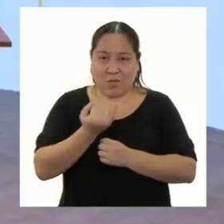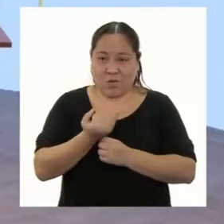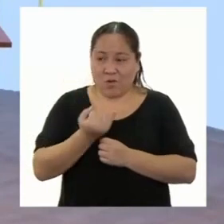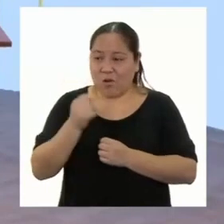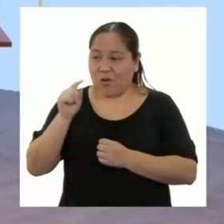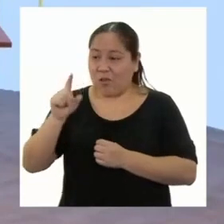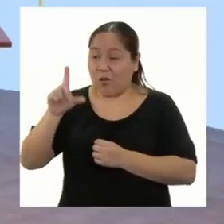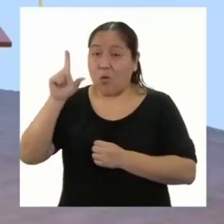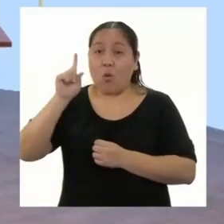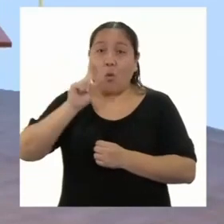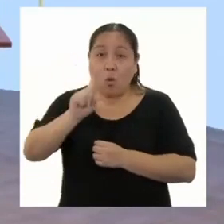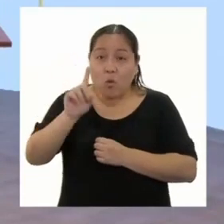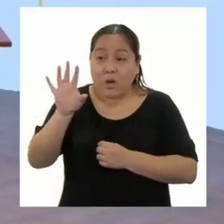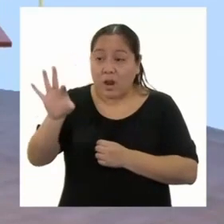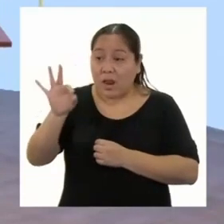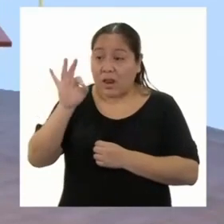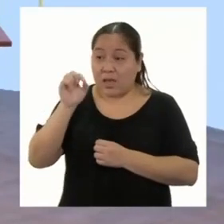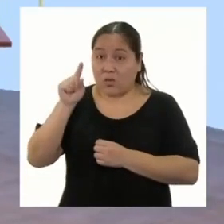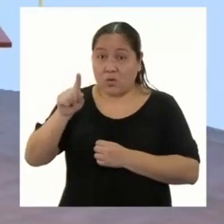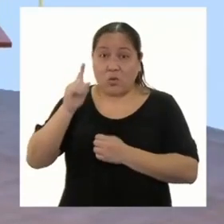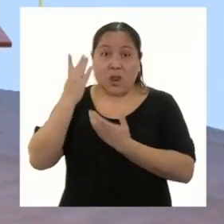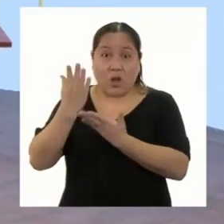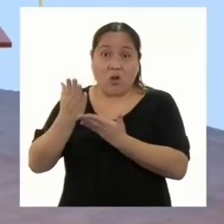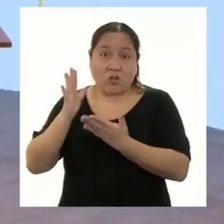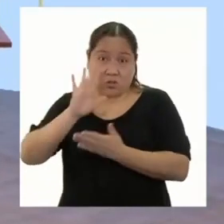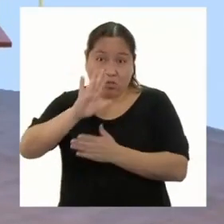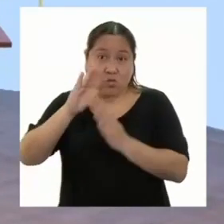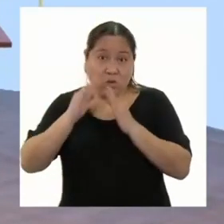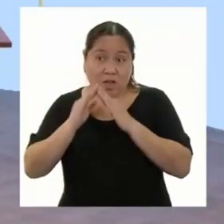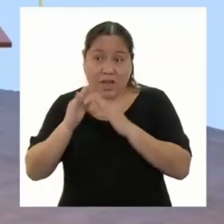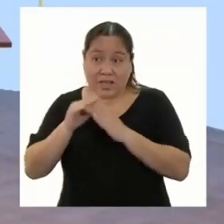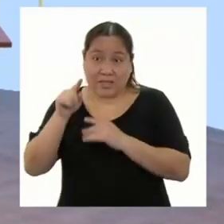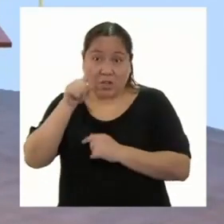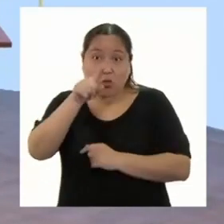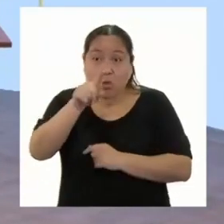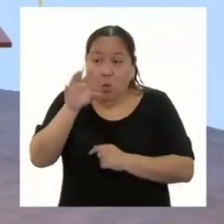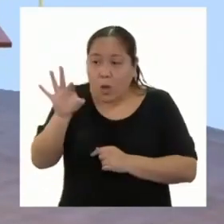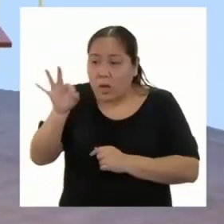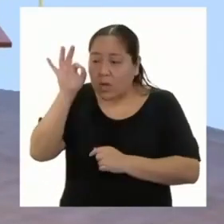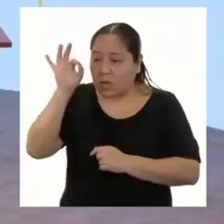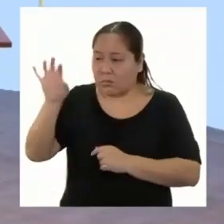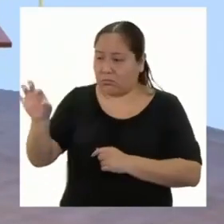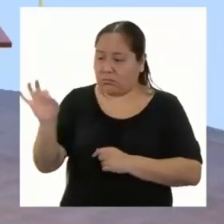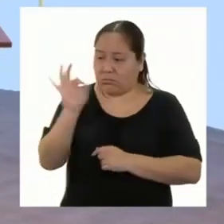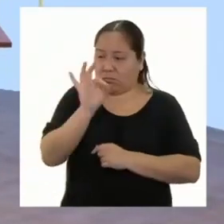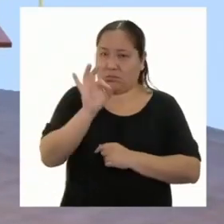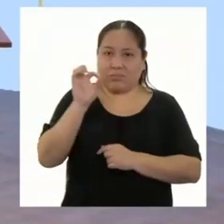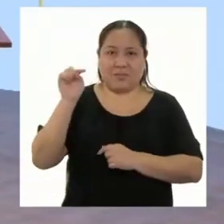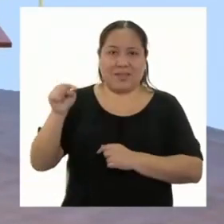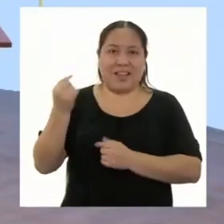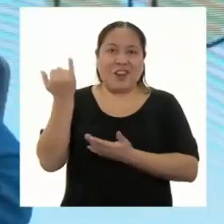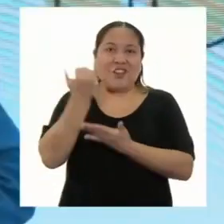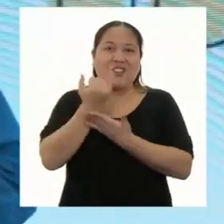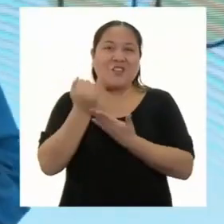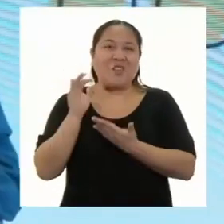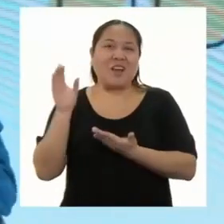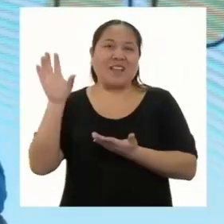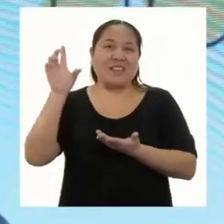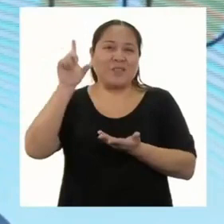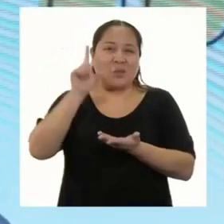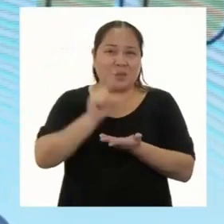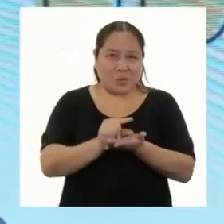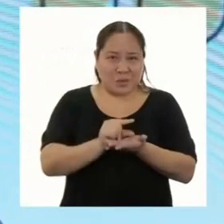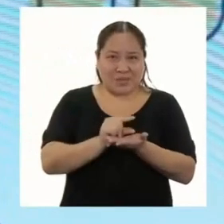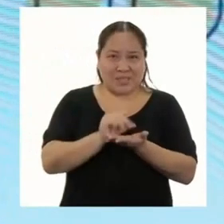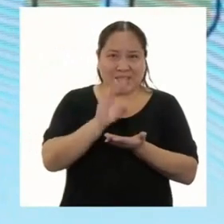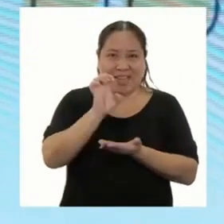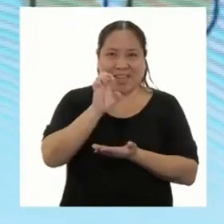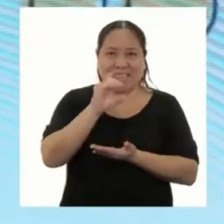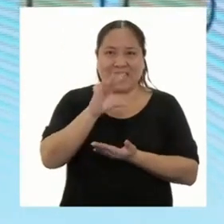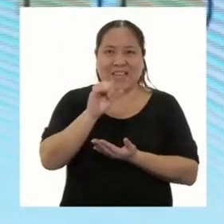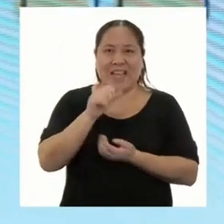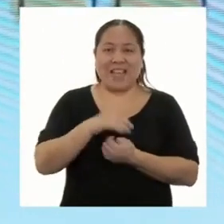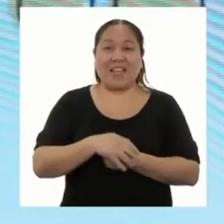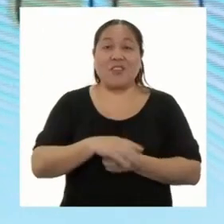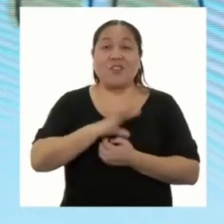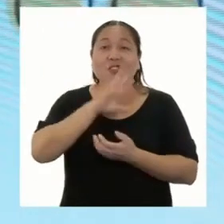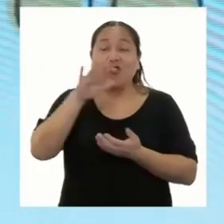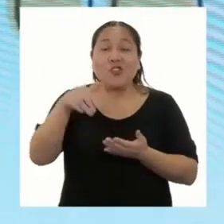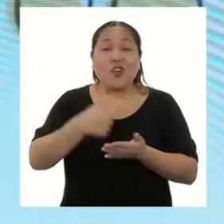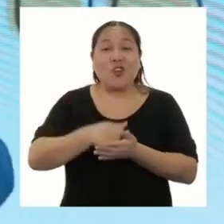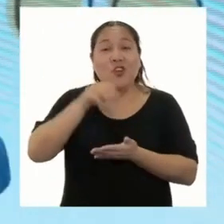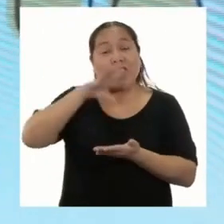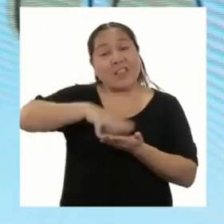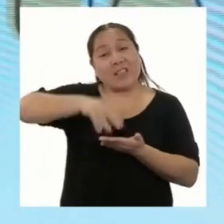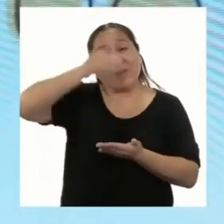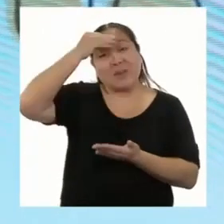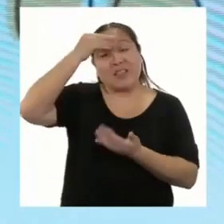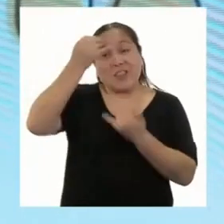reducida de un objeto de su casa que ustedes elijan. Y ya saben, todo lo aprendido en